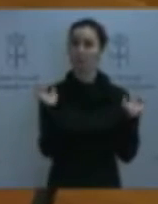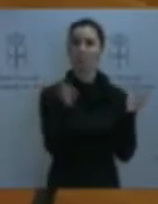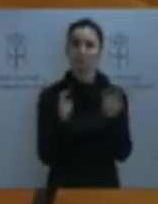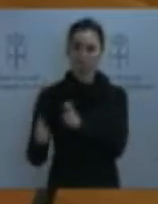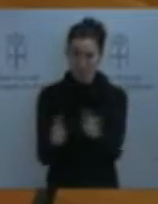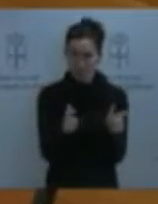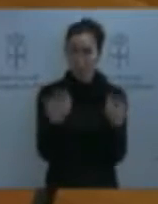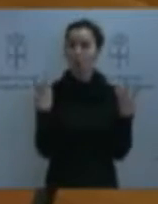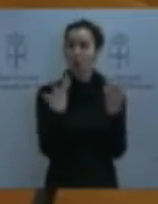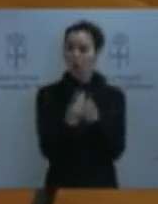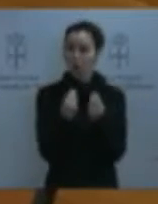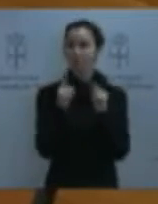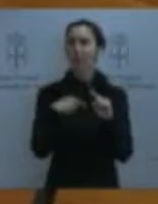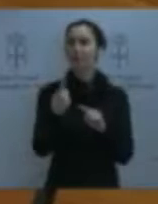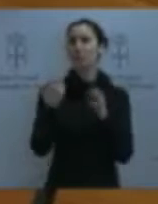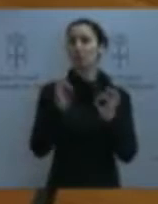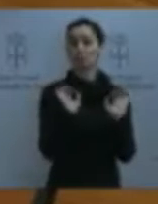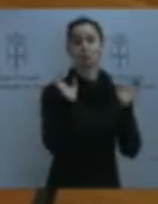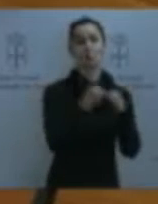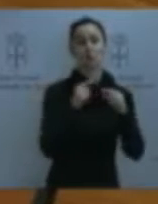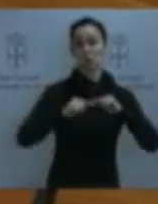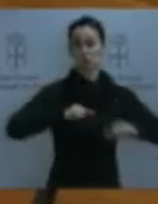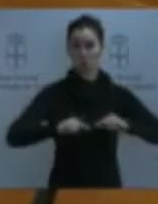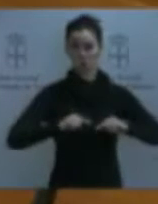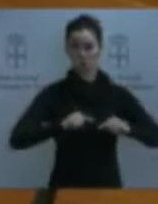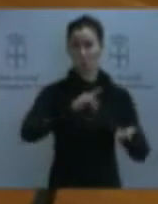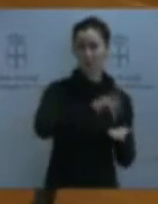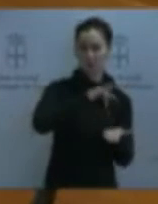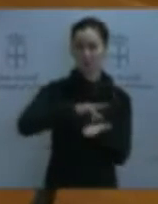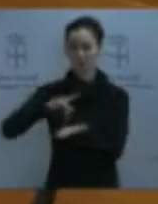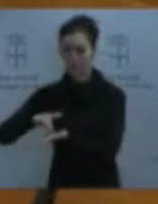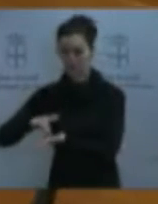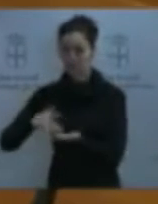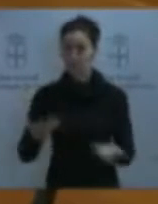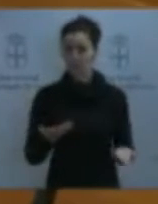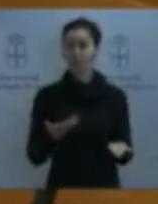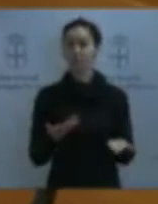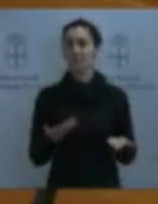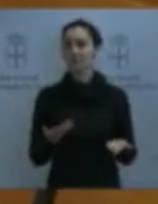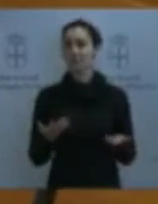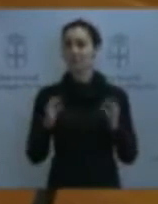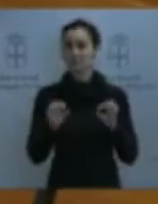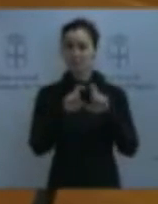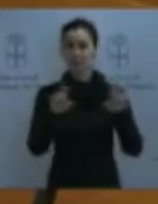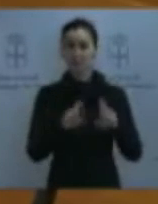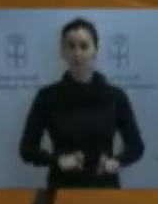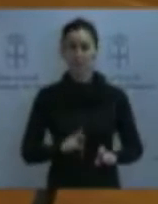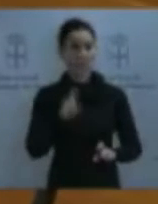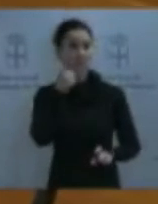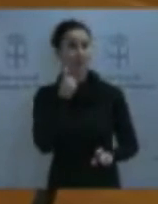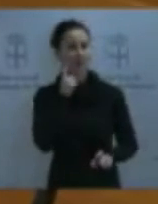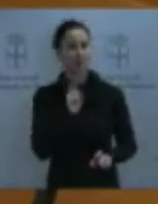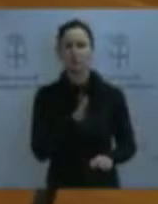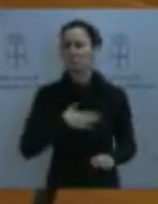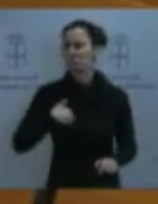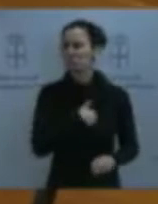equipos directivos de la sociedad, con las entidades financieras que tienen un papel protagonista en la solución de